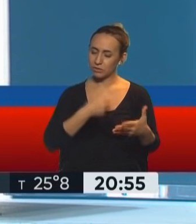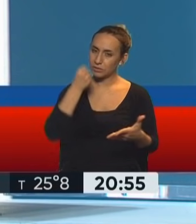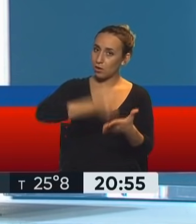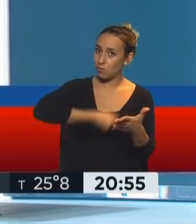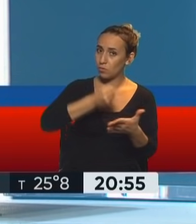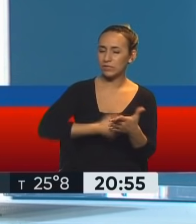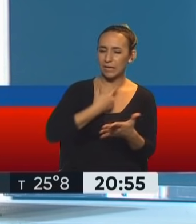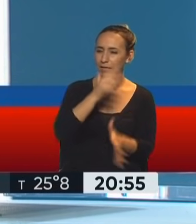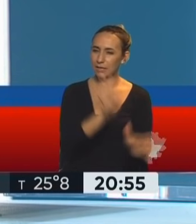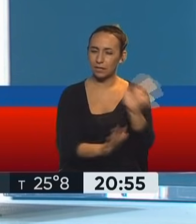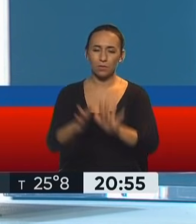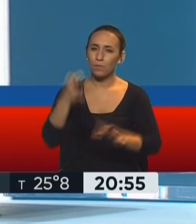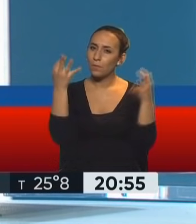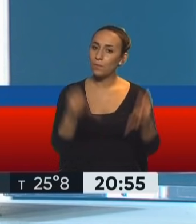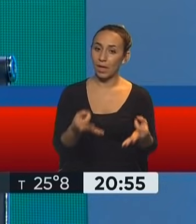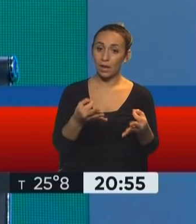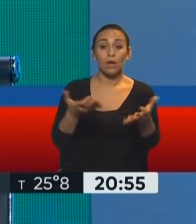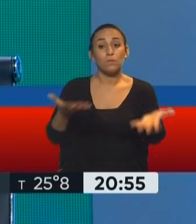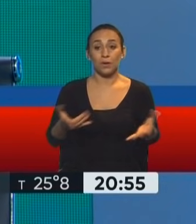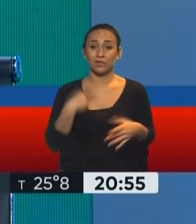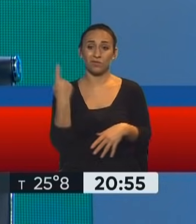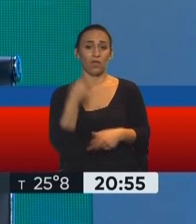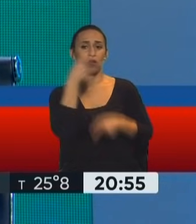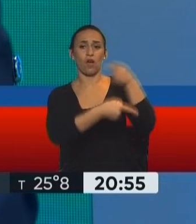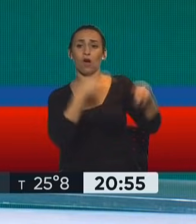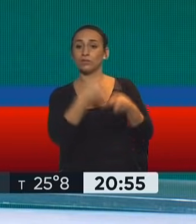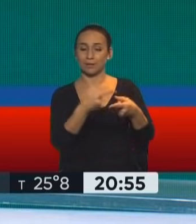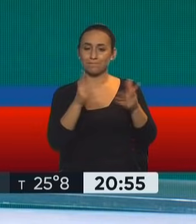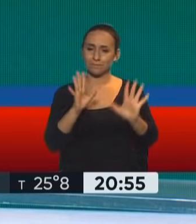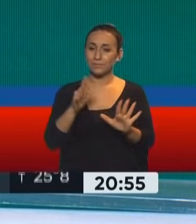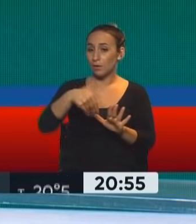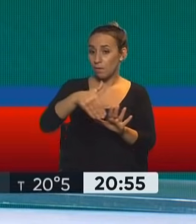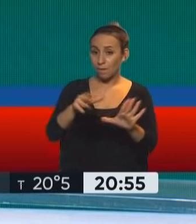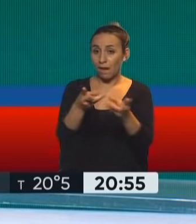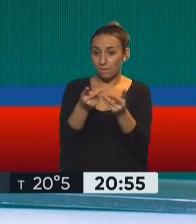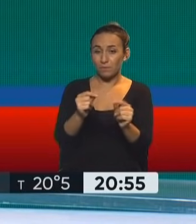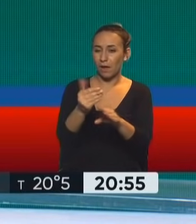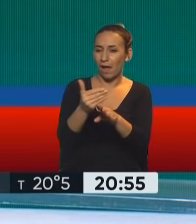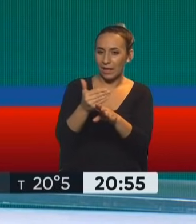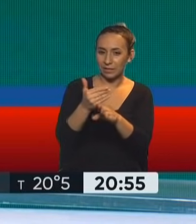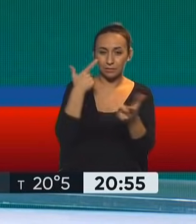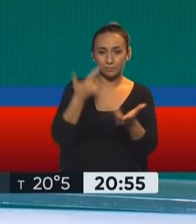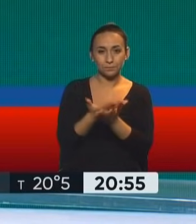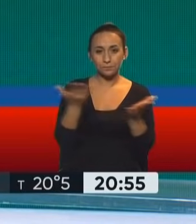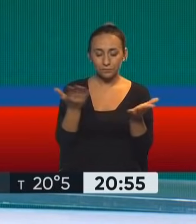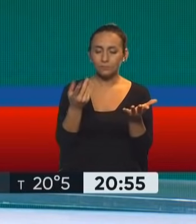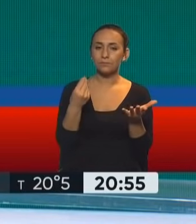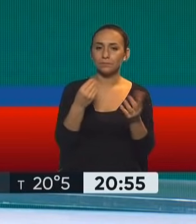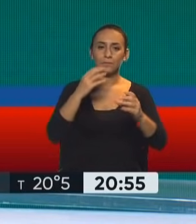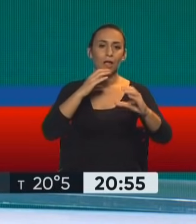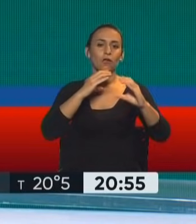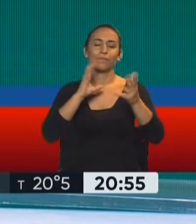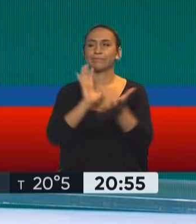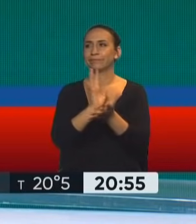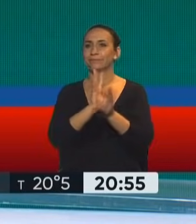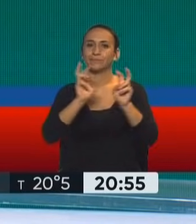cosas salgan bien. Bueno, y por eso lo atacan tanto. Vamos a compartir antes del cierre, si les parece, una comunicación, lo voy a poner en